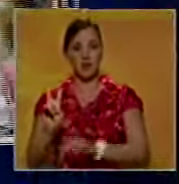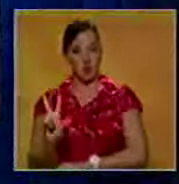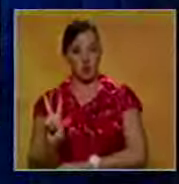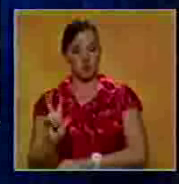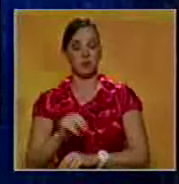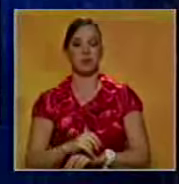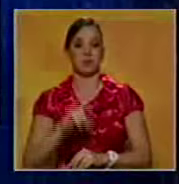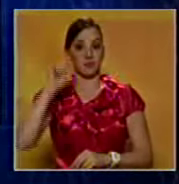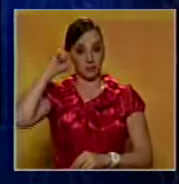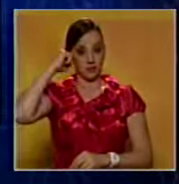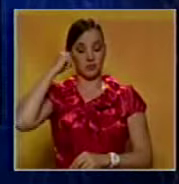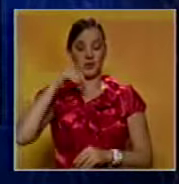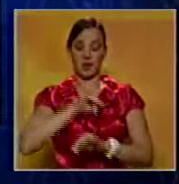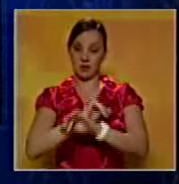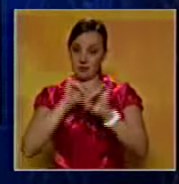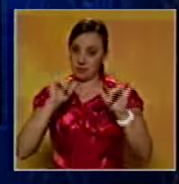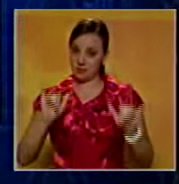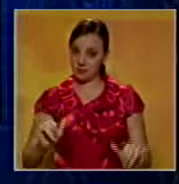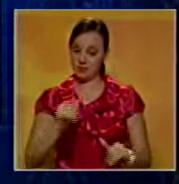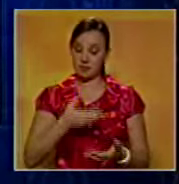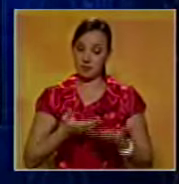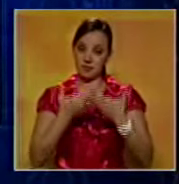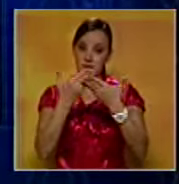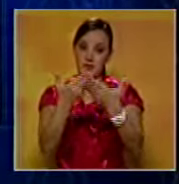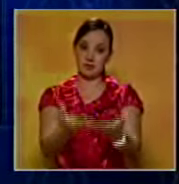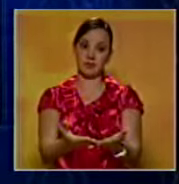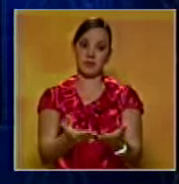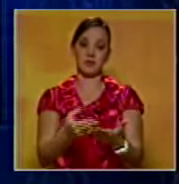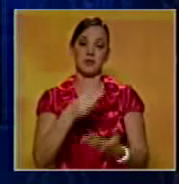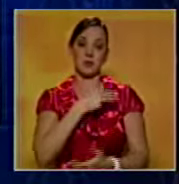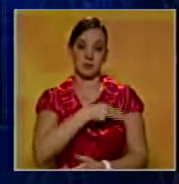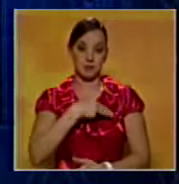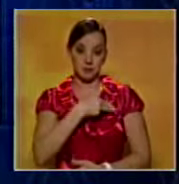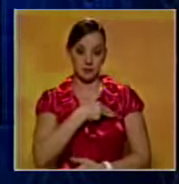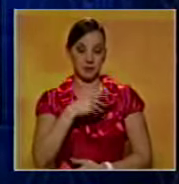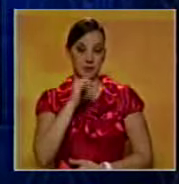podemos presentarles en este momento. Sigan con más de la emisión meridiana de Noticiero Venevisión.